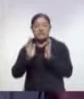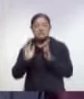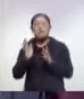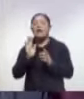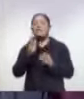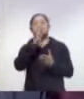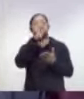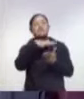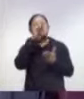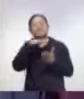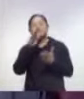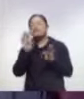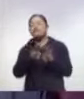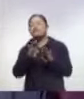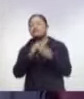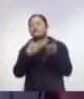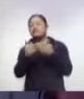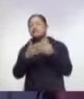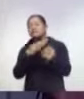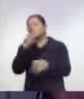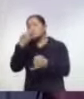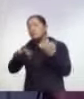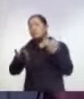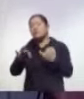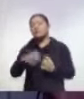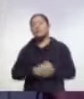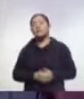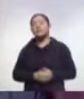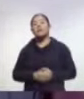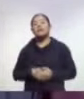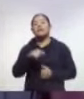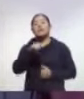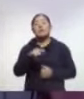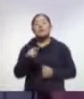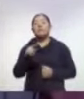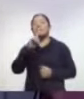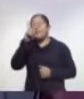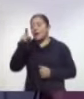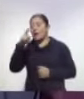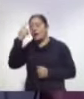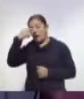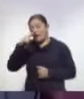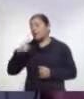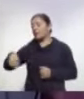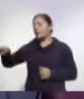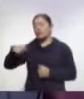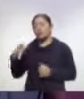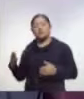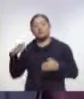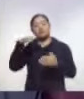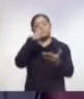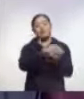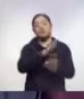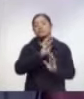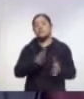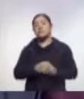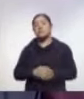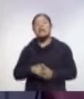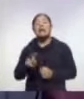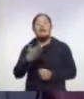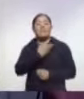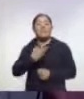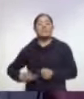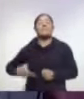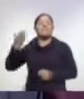ya para que se empiecen a pasar las áreas y la puedan ocupar. La parte de remodelación o rehabilitación de la presidencia anterior